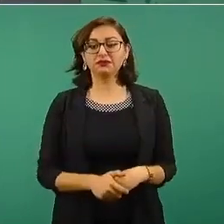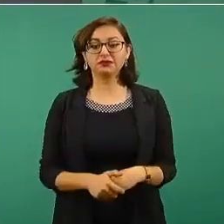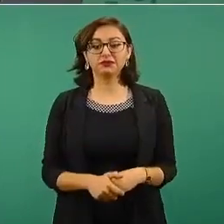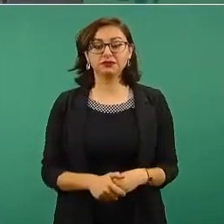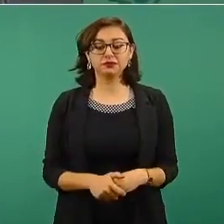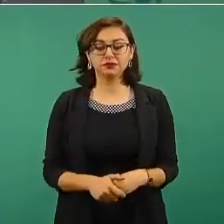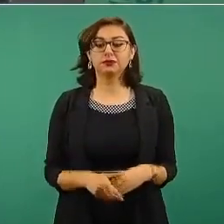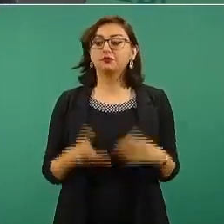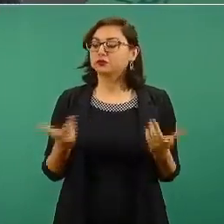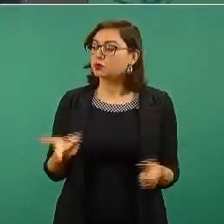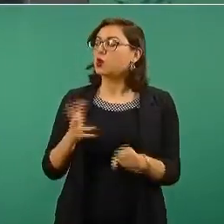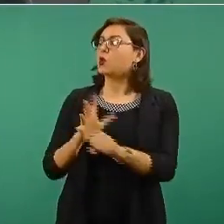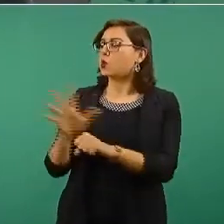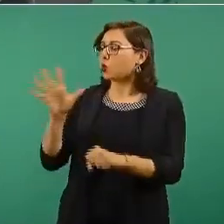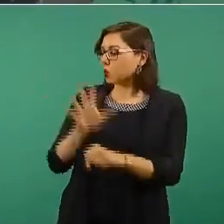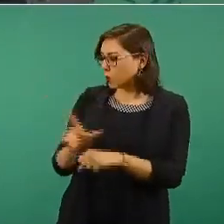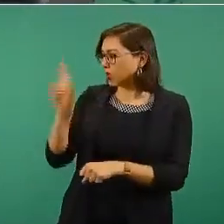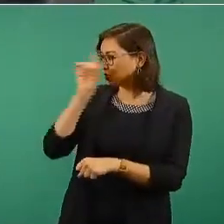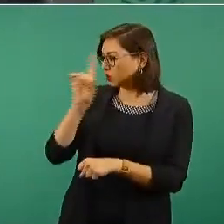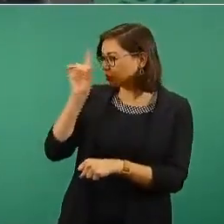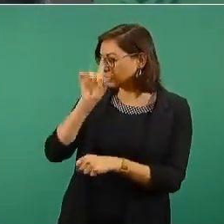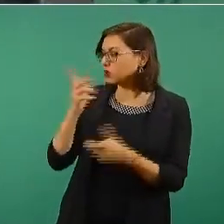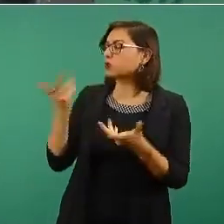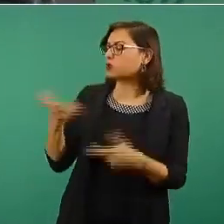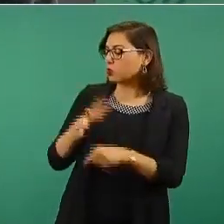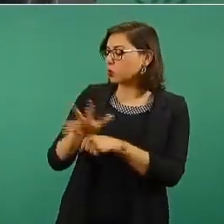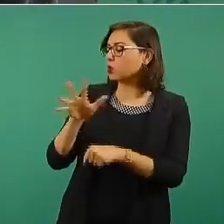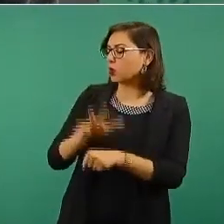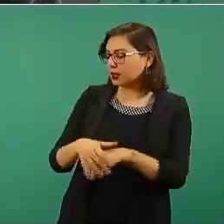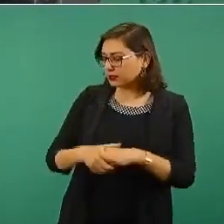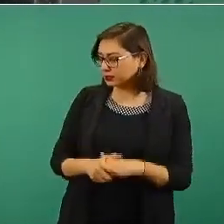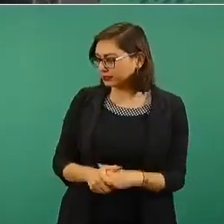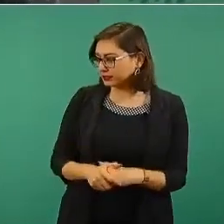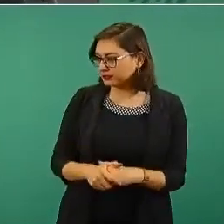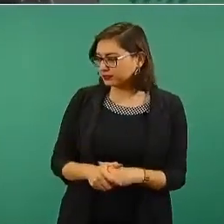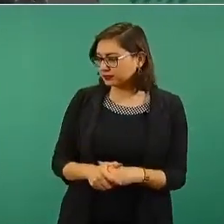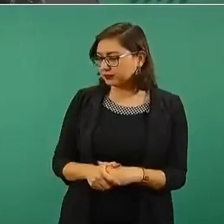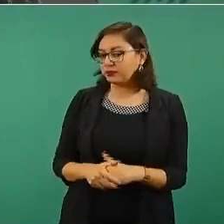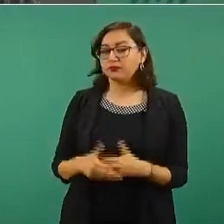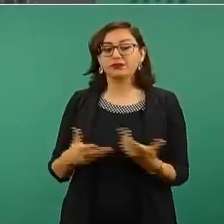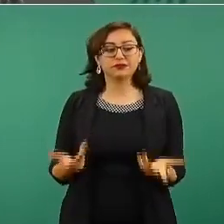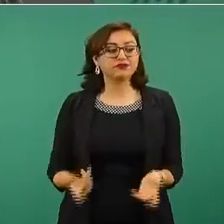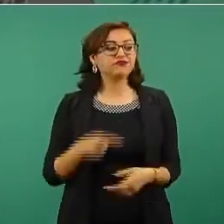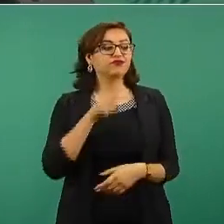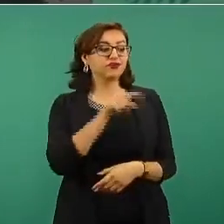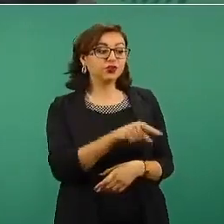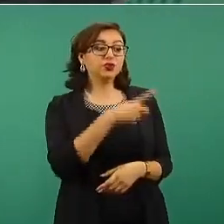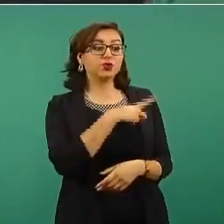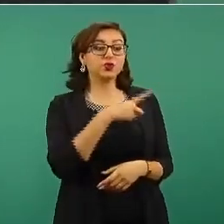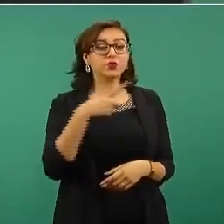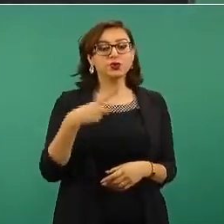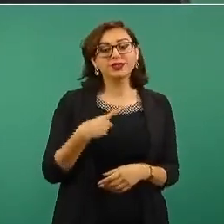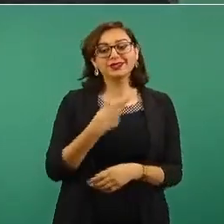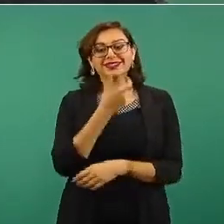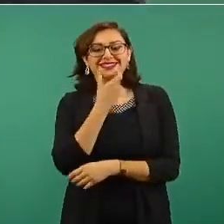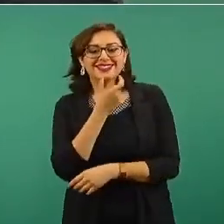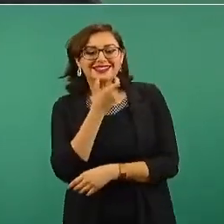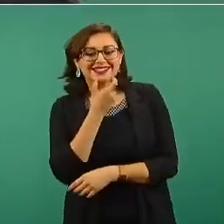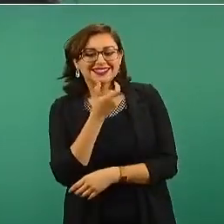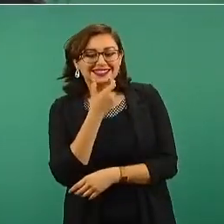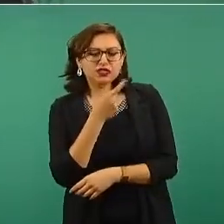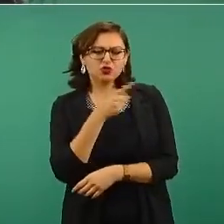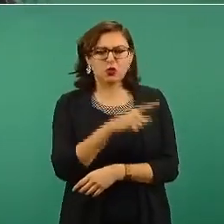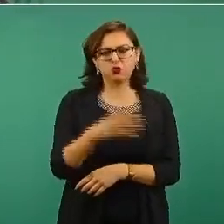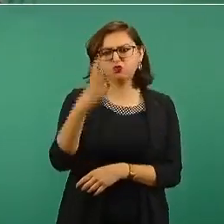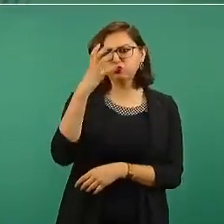Entonces, a ver, ¿qué me sugieres?, les decían, ¿no? Pues es que te tienes que reír, no te